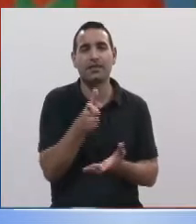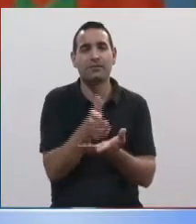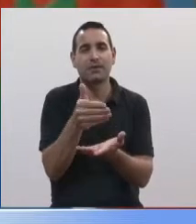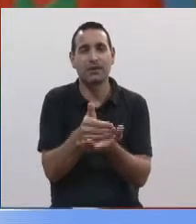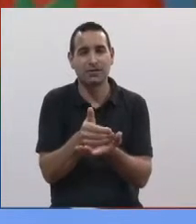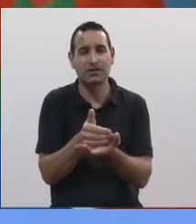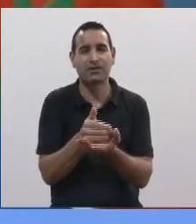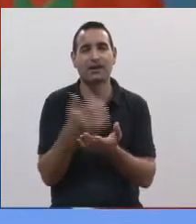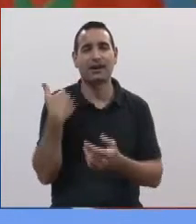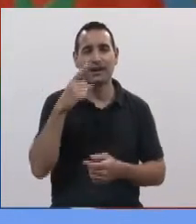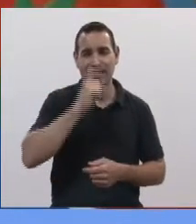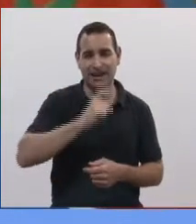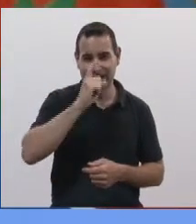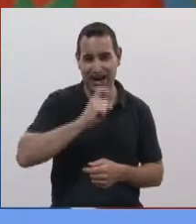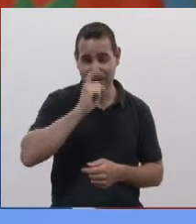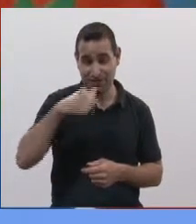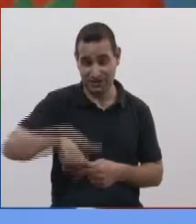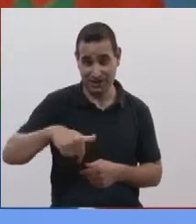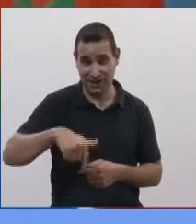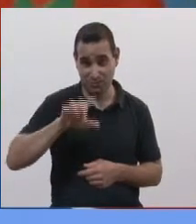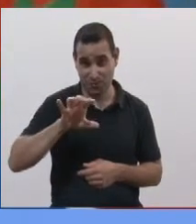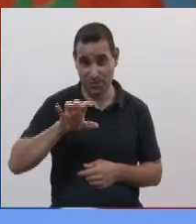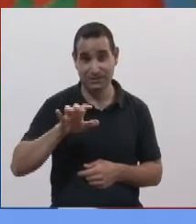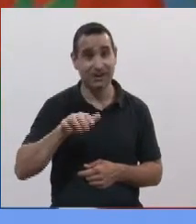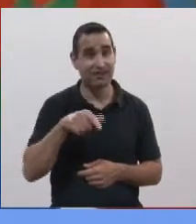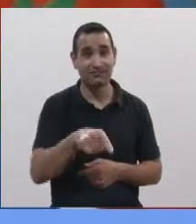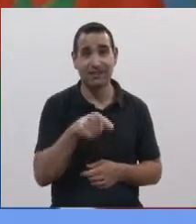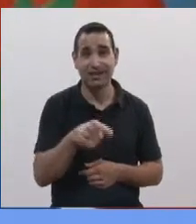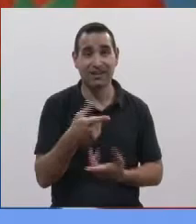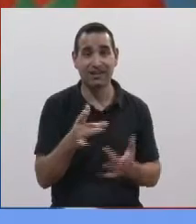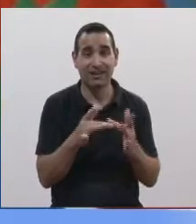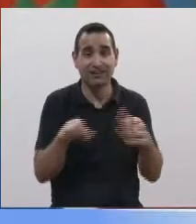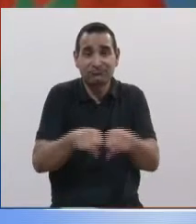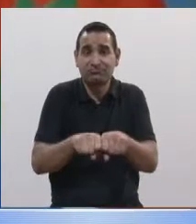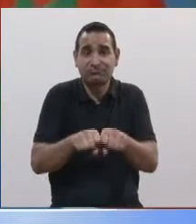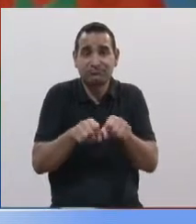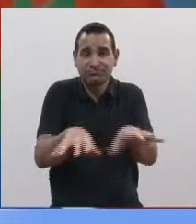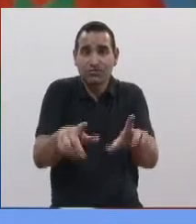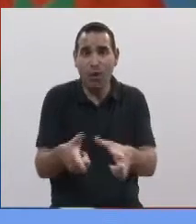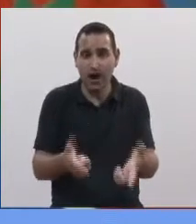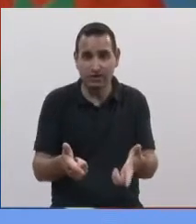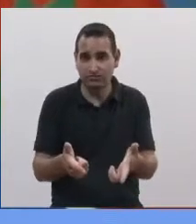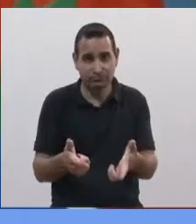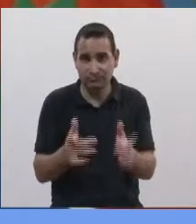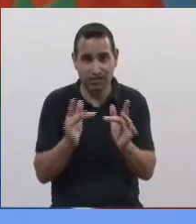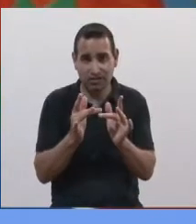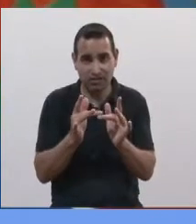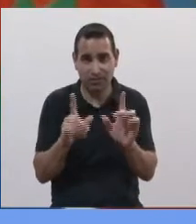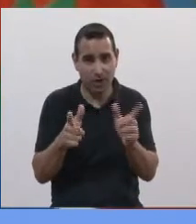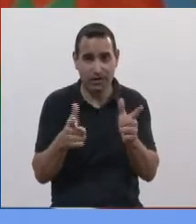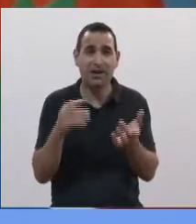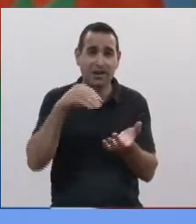departamento General Belgrano en mi provincia, no tiene conectividad. Y peor que eso,